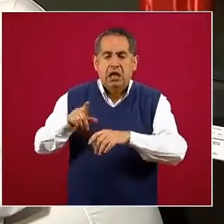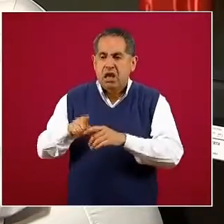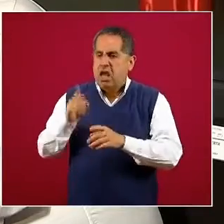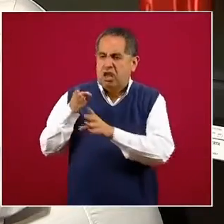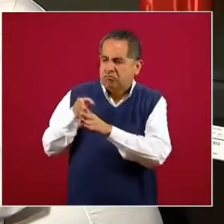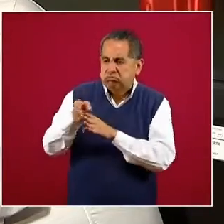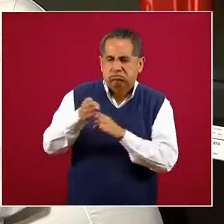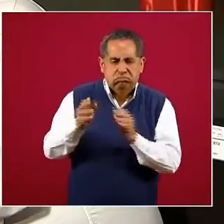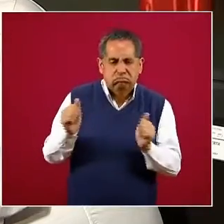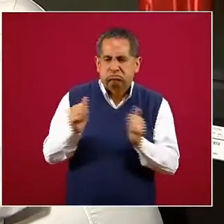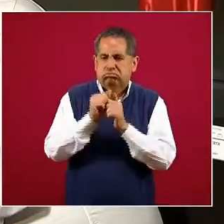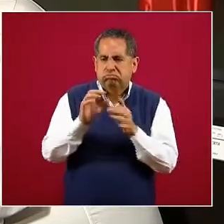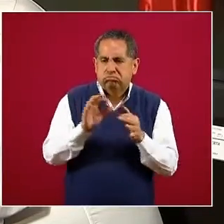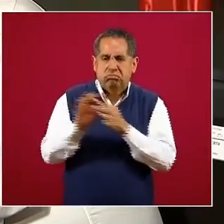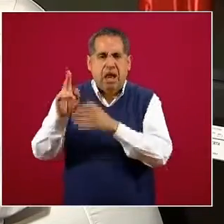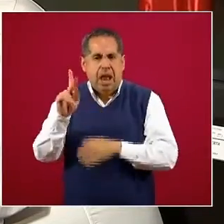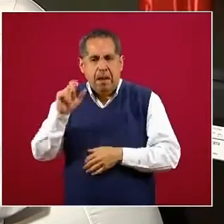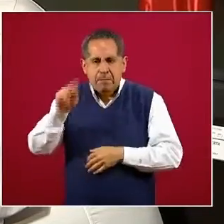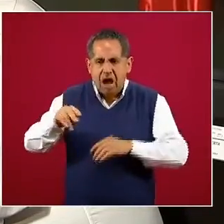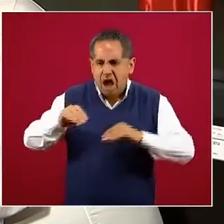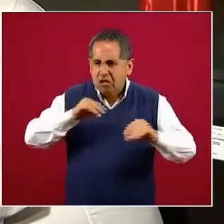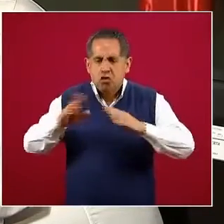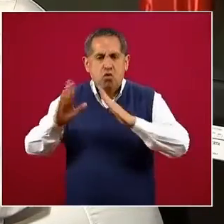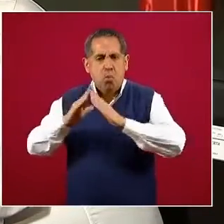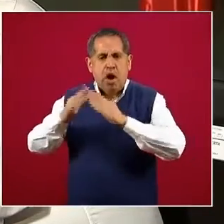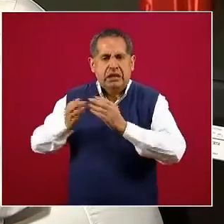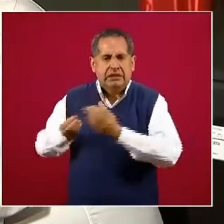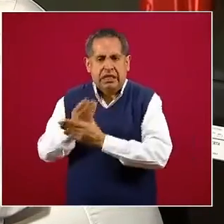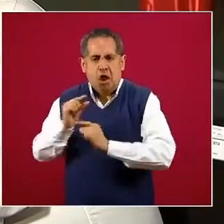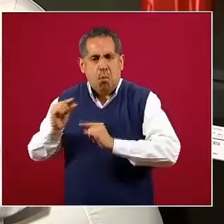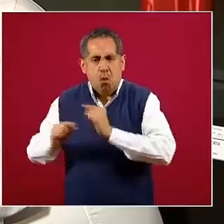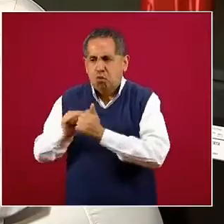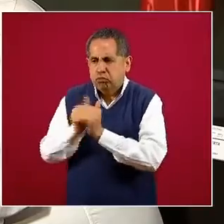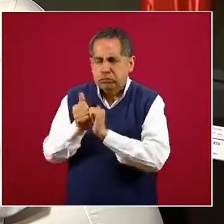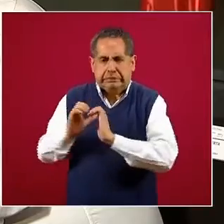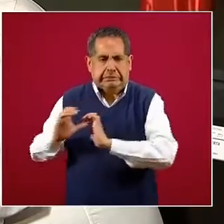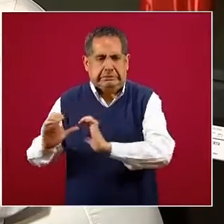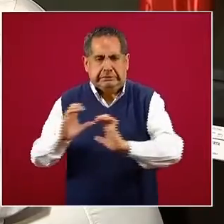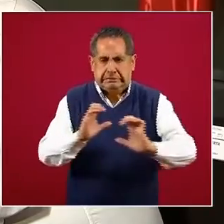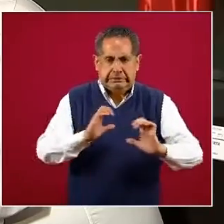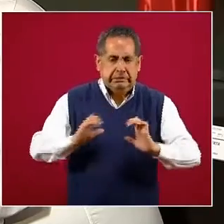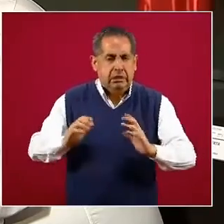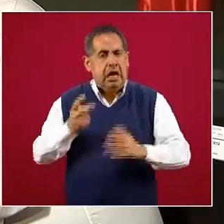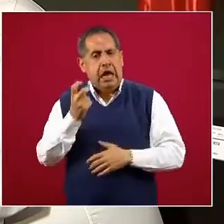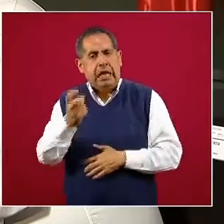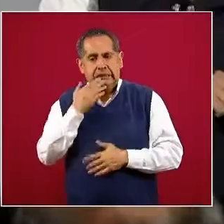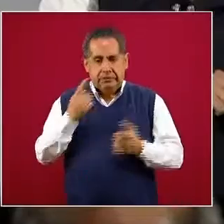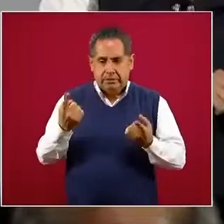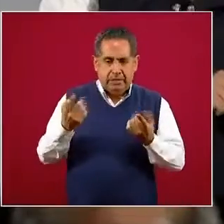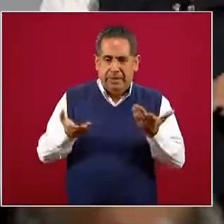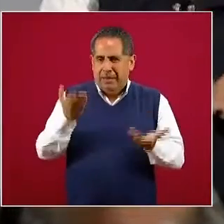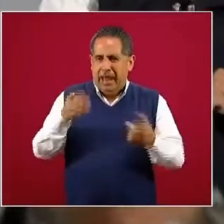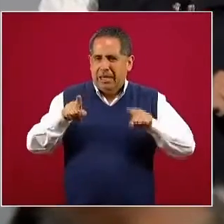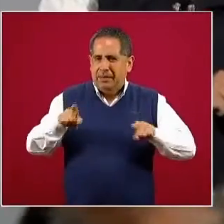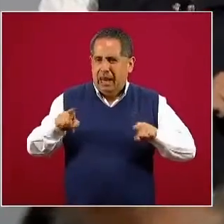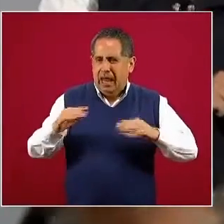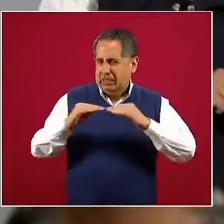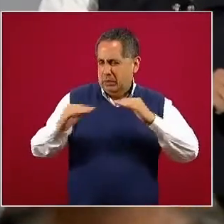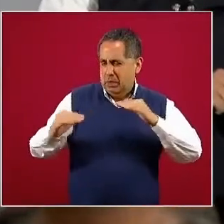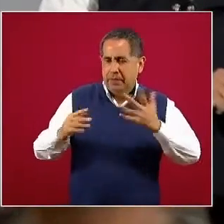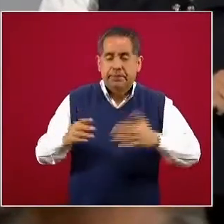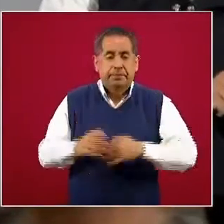esta carta y ha explicado públicamente en su Twitter hace unos minutos que él no fue consultado sobre este documento. Entonces, de